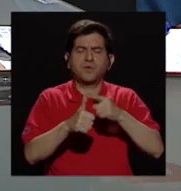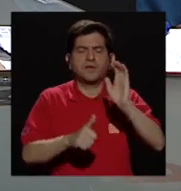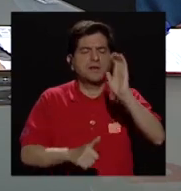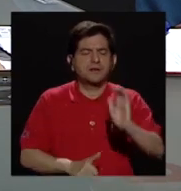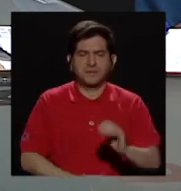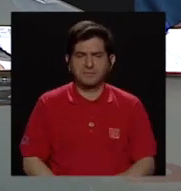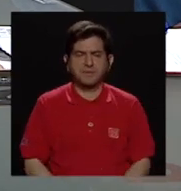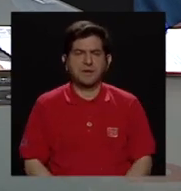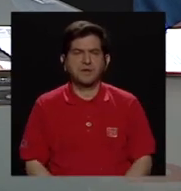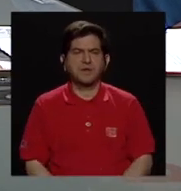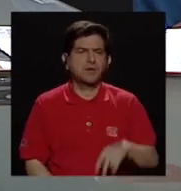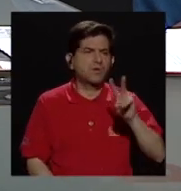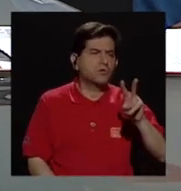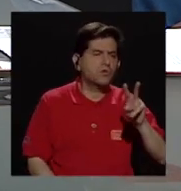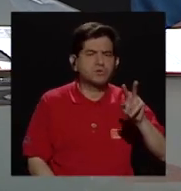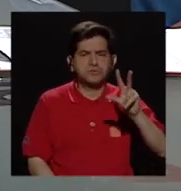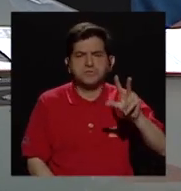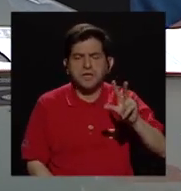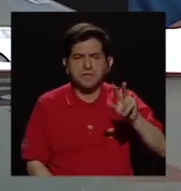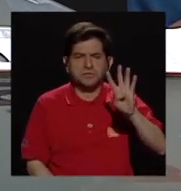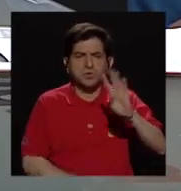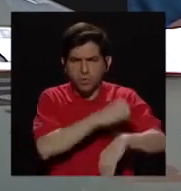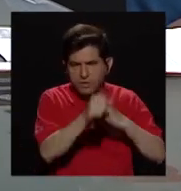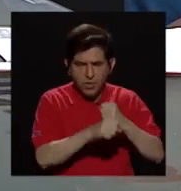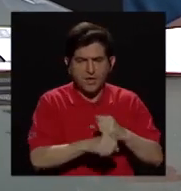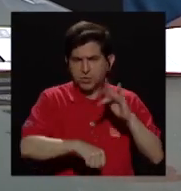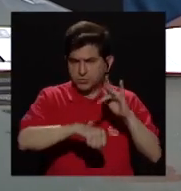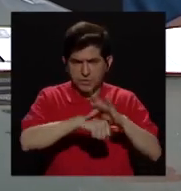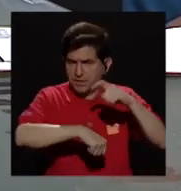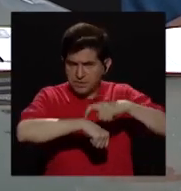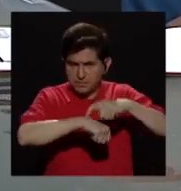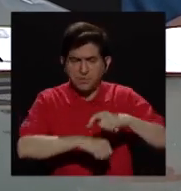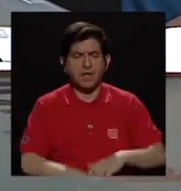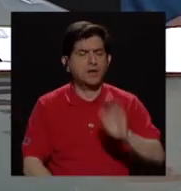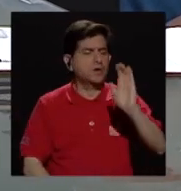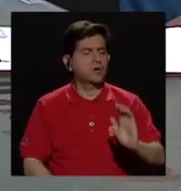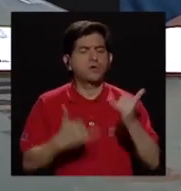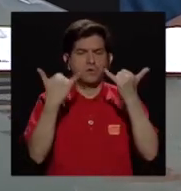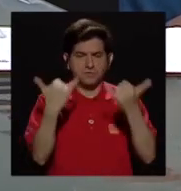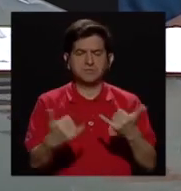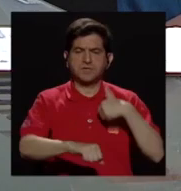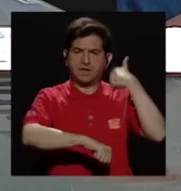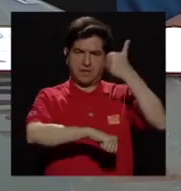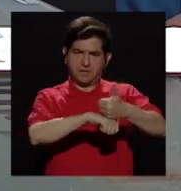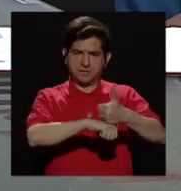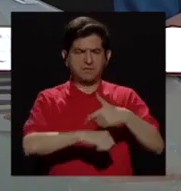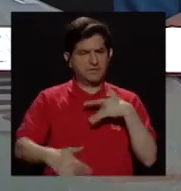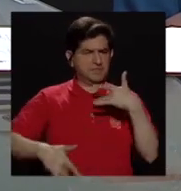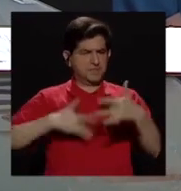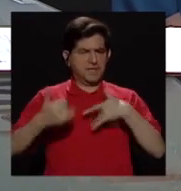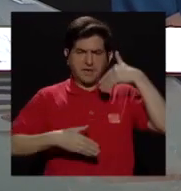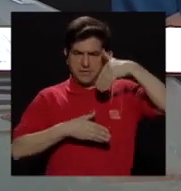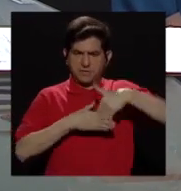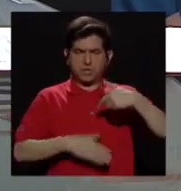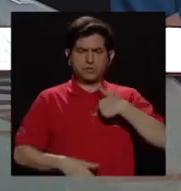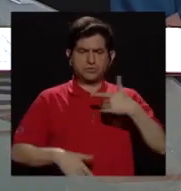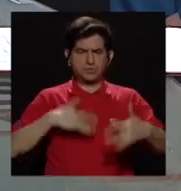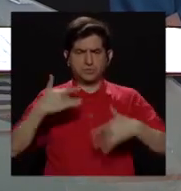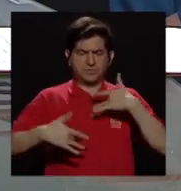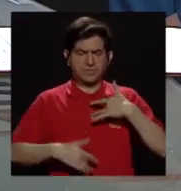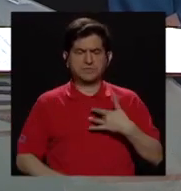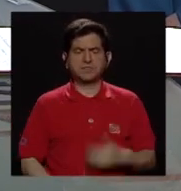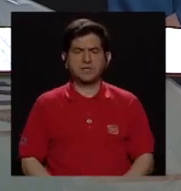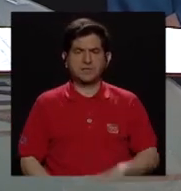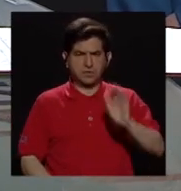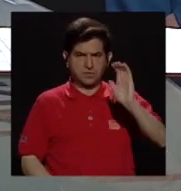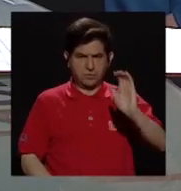es decir, a los 2, 3, 4 años, ya una niña o un niño puede definir por ese sentido interno, me siento niña o me